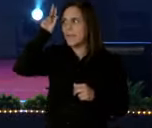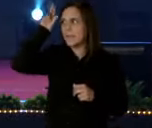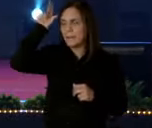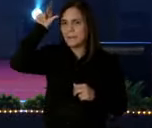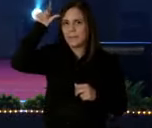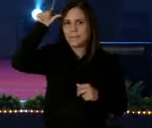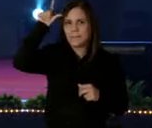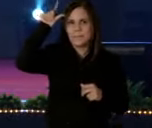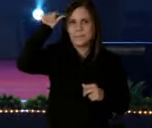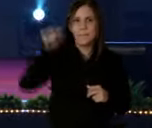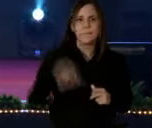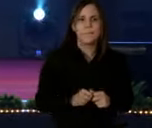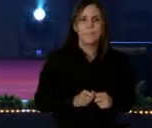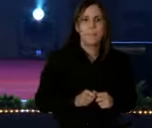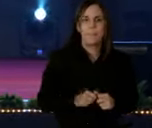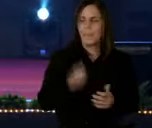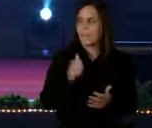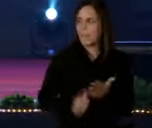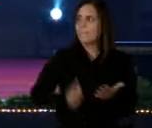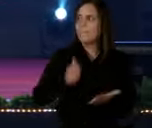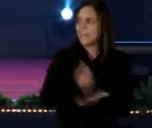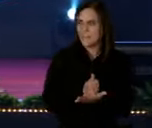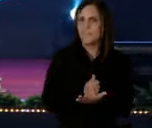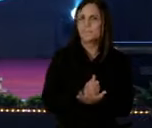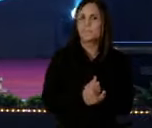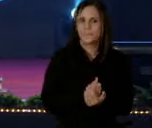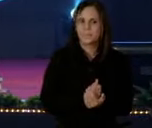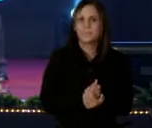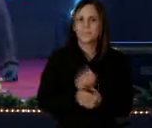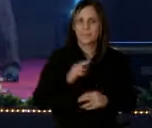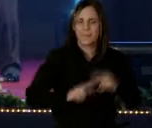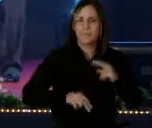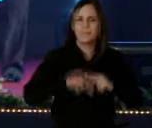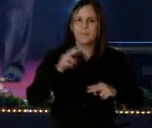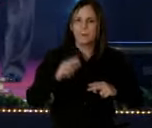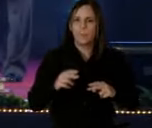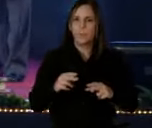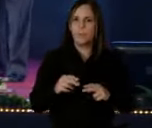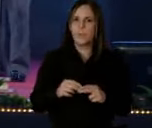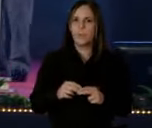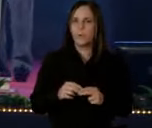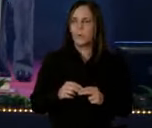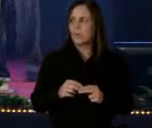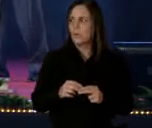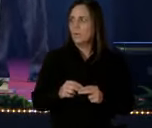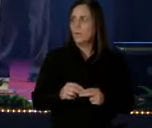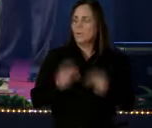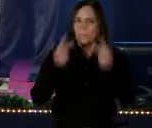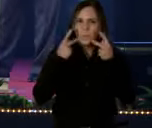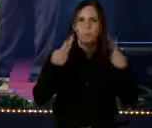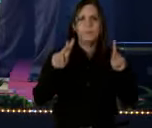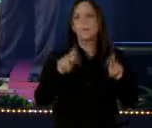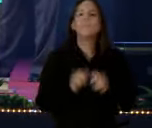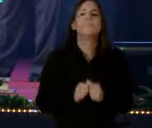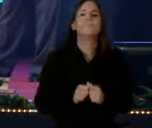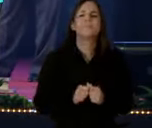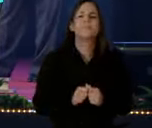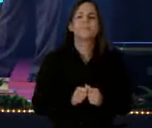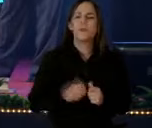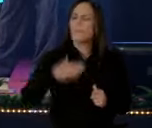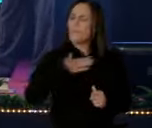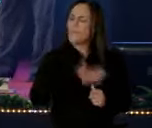trata. Amén, bendiciones. Estamos contentos, ¿verdad que sí? Qué privilegio es poder estar en la casa